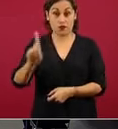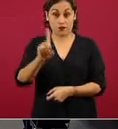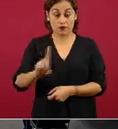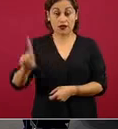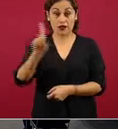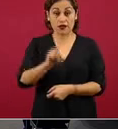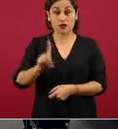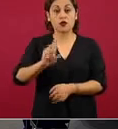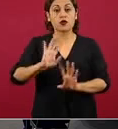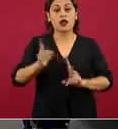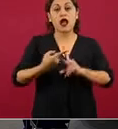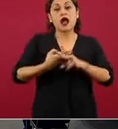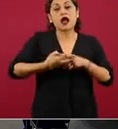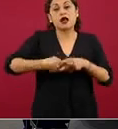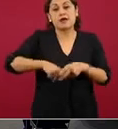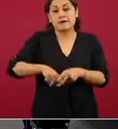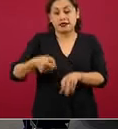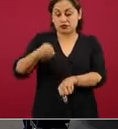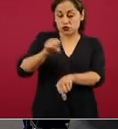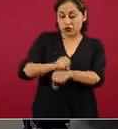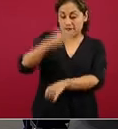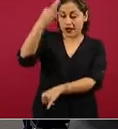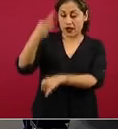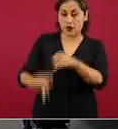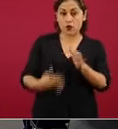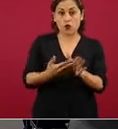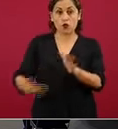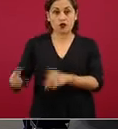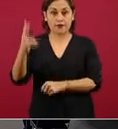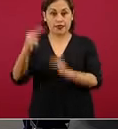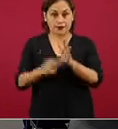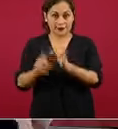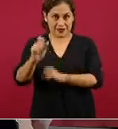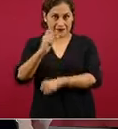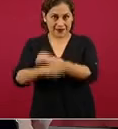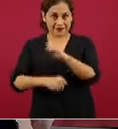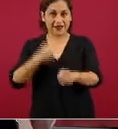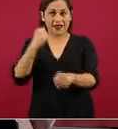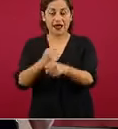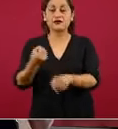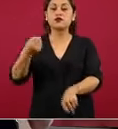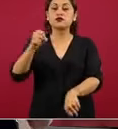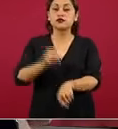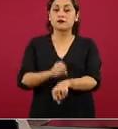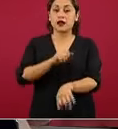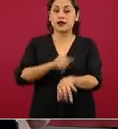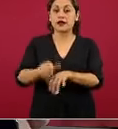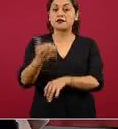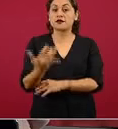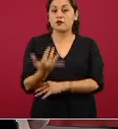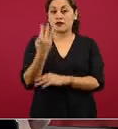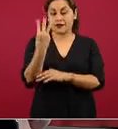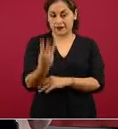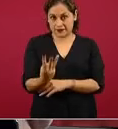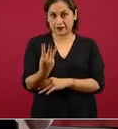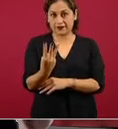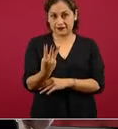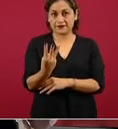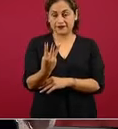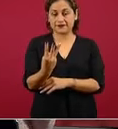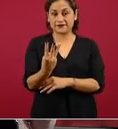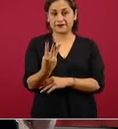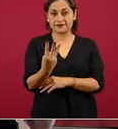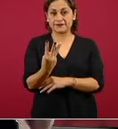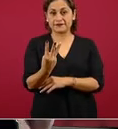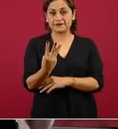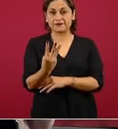última semana epidemiológica del año, que es la semana 53, y por lo tanto el día de hoy vamos a mostrar en las